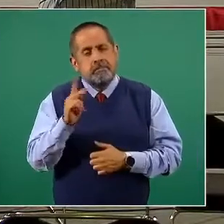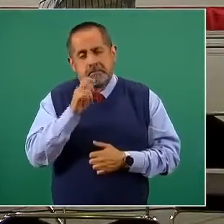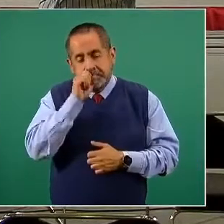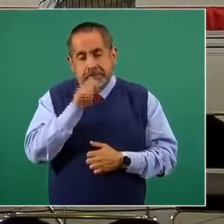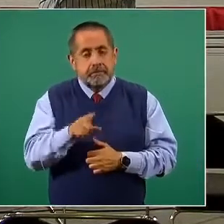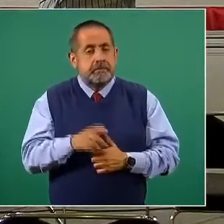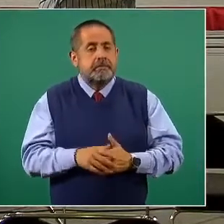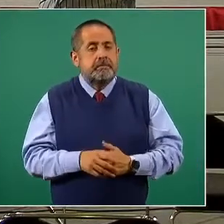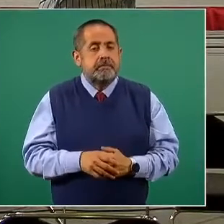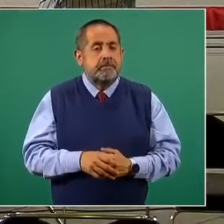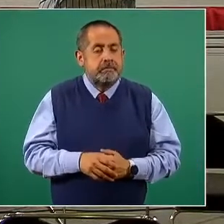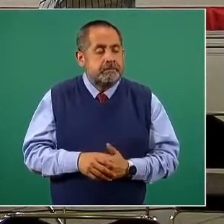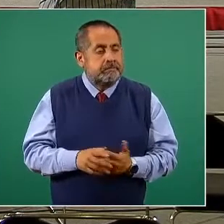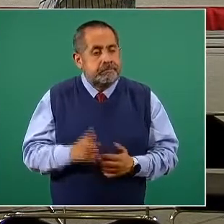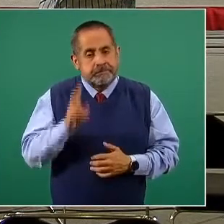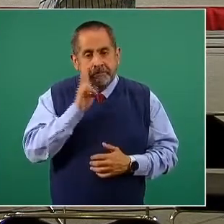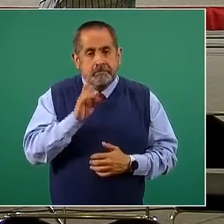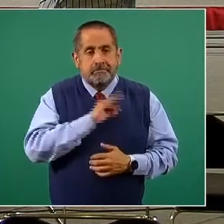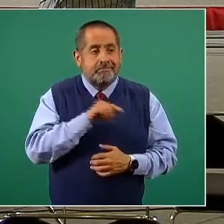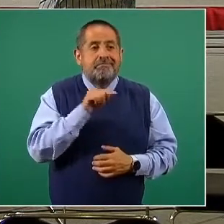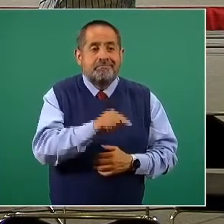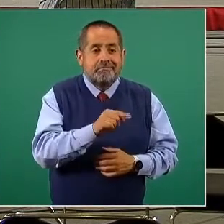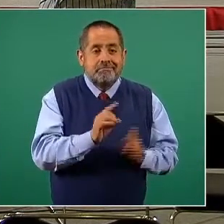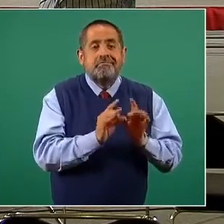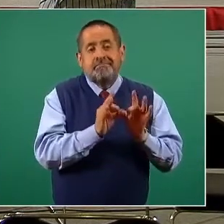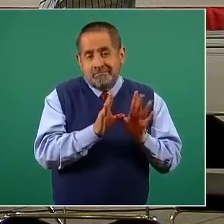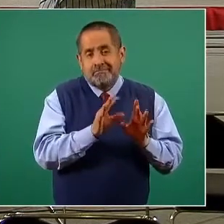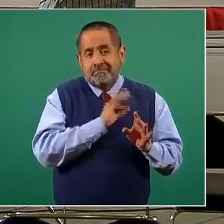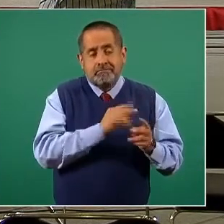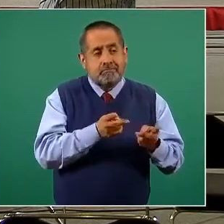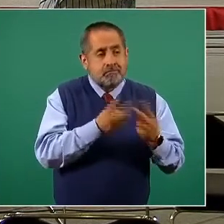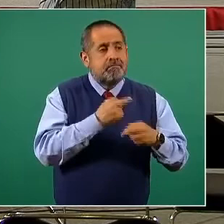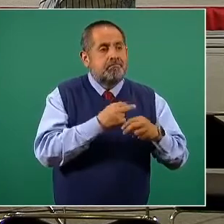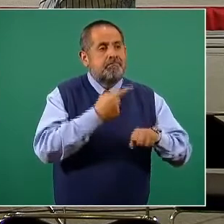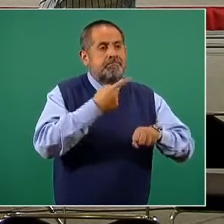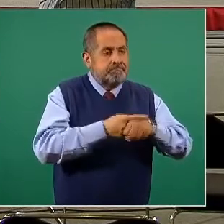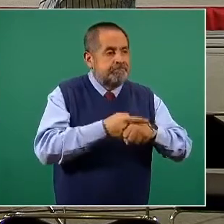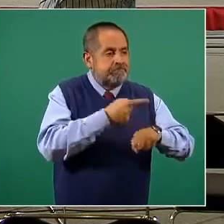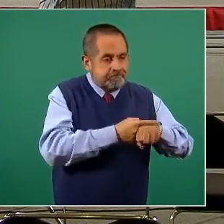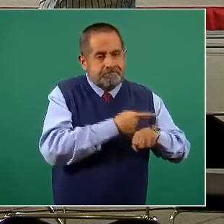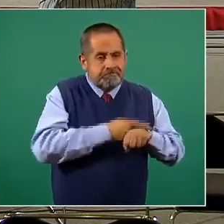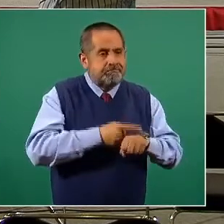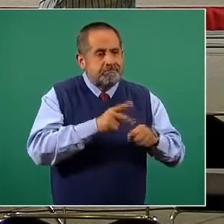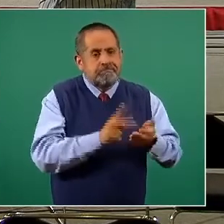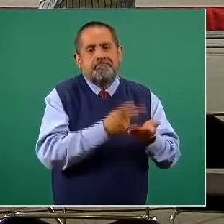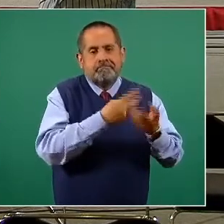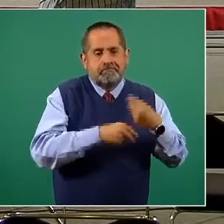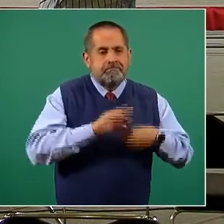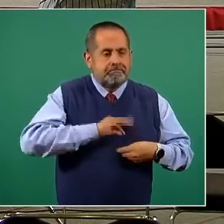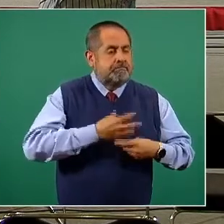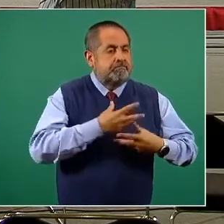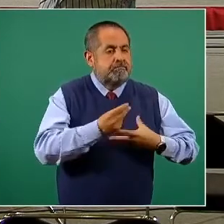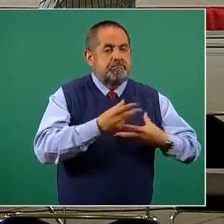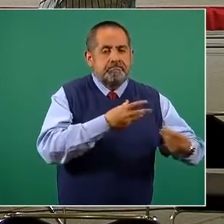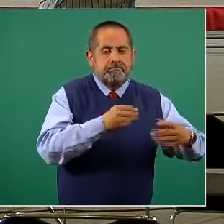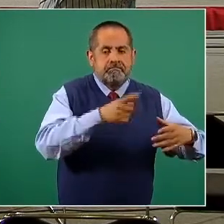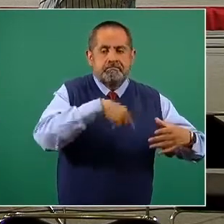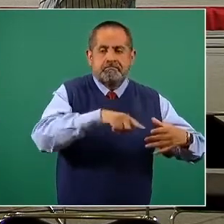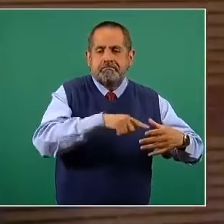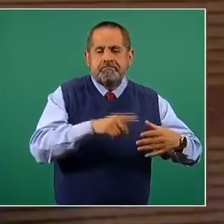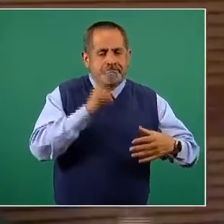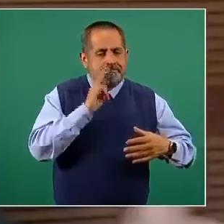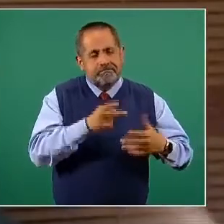implica el poder tener brotes en las mismas escuelas, y esto por eso también se tiene un lineamiento específico para